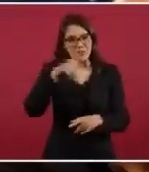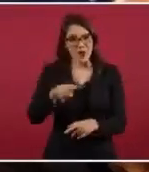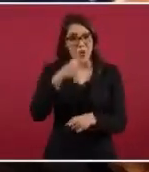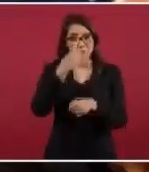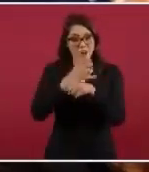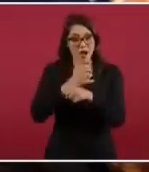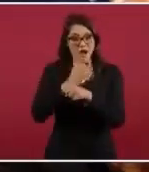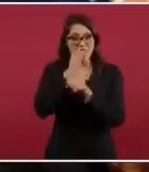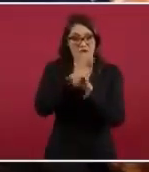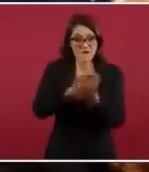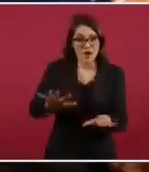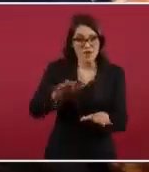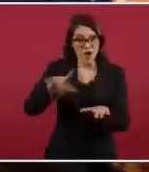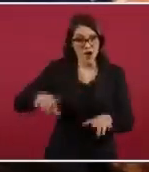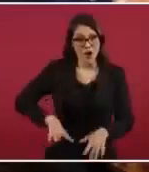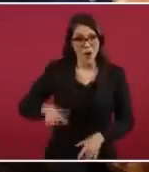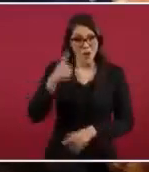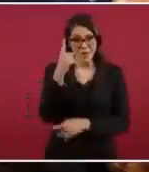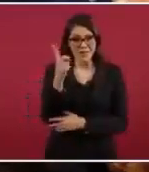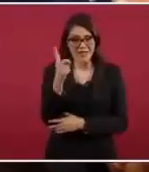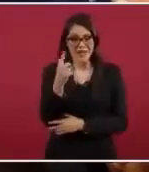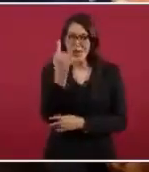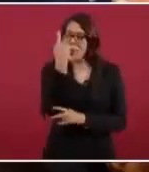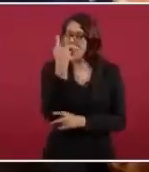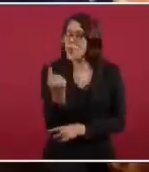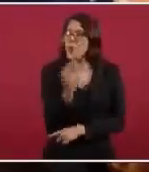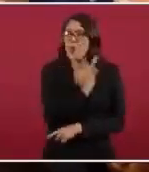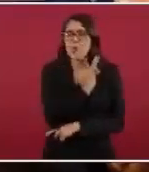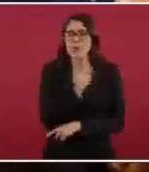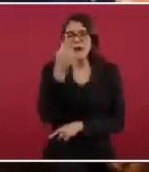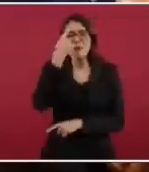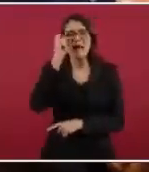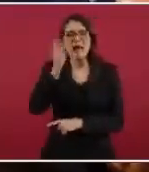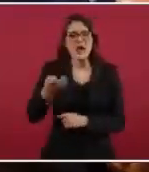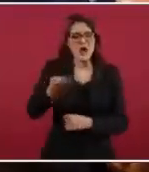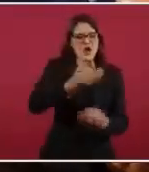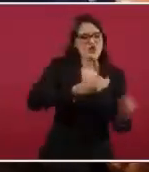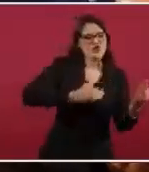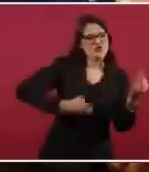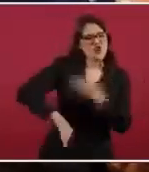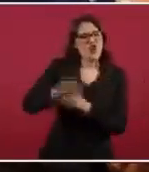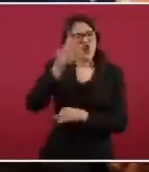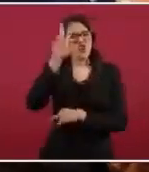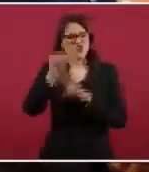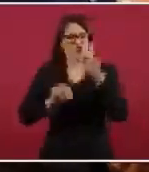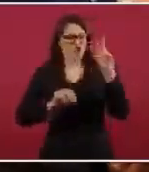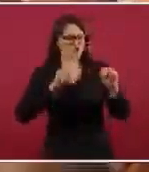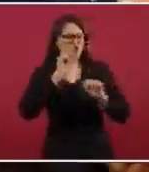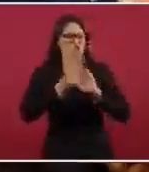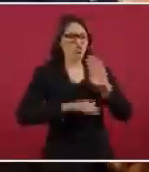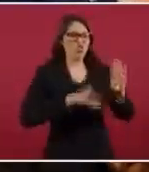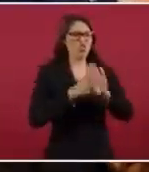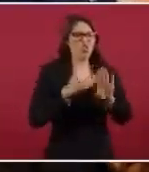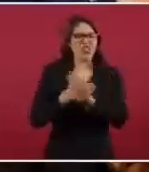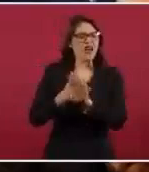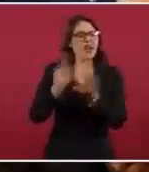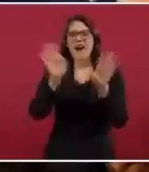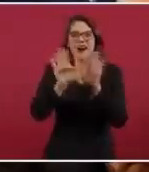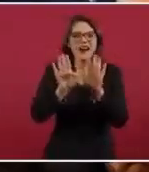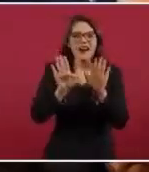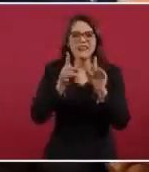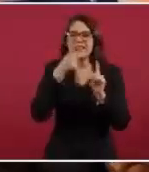gobierno. Ayúdenos porque es la única arma que tenemos para parar a todos esos que se están queriendo elevar. Para decirles, espérense, este